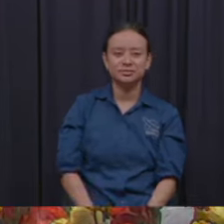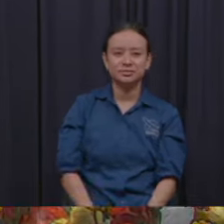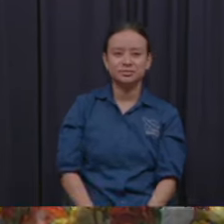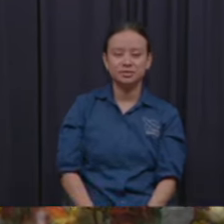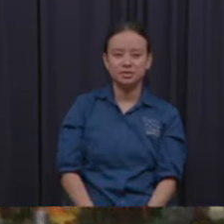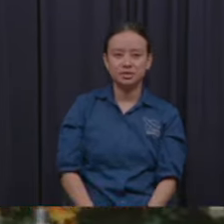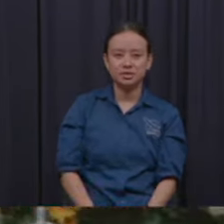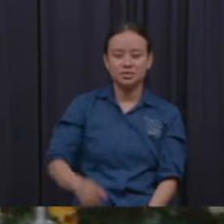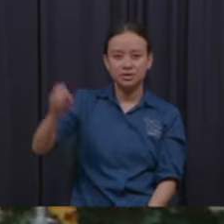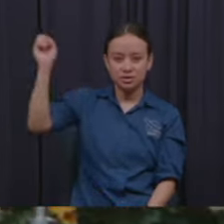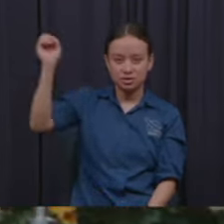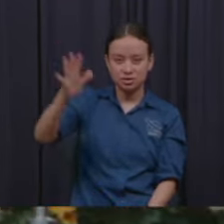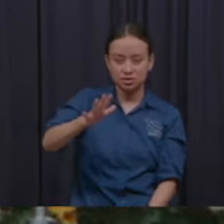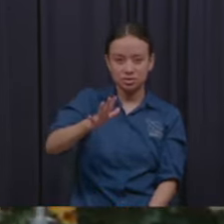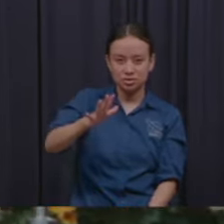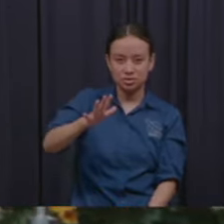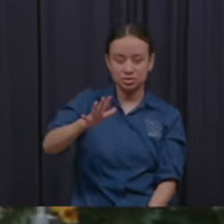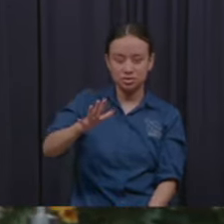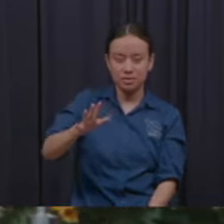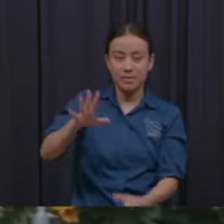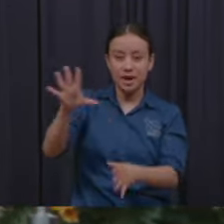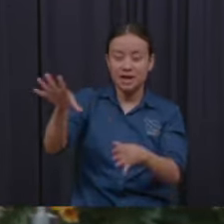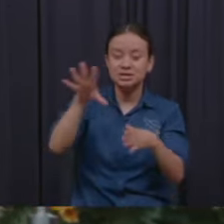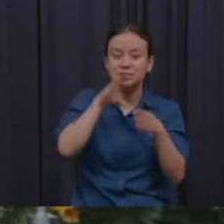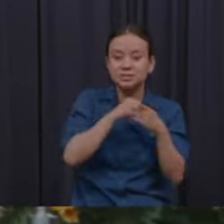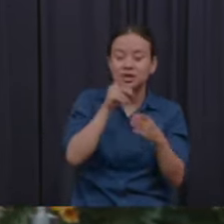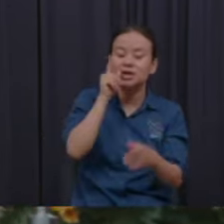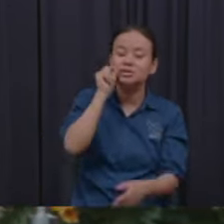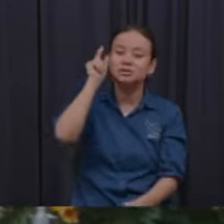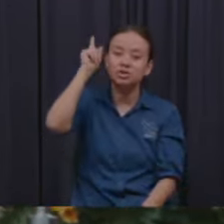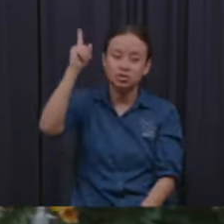caminando para aceptar al Señor.